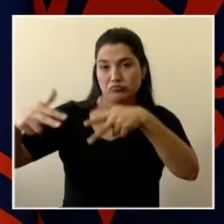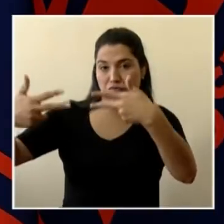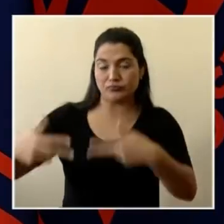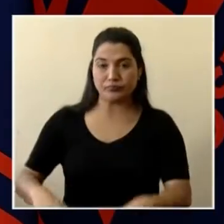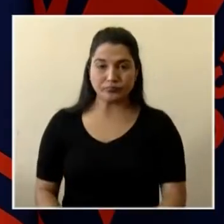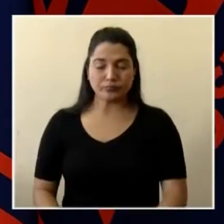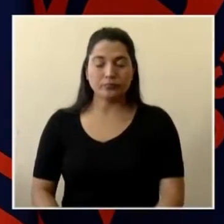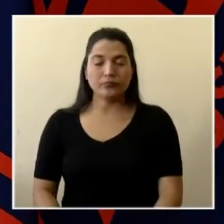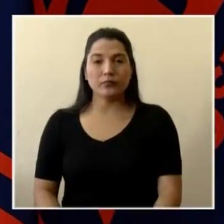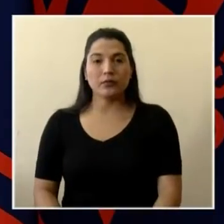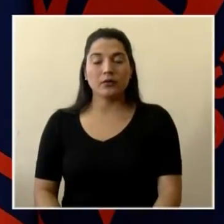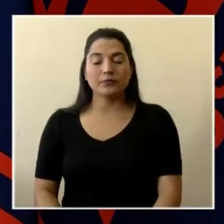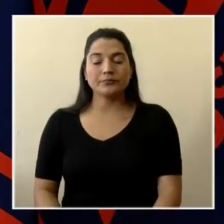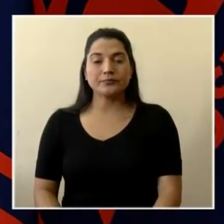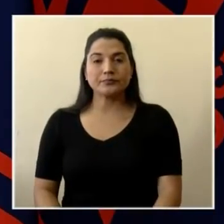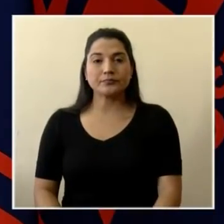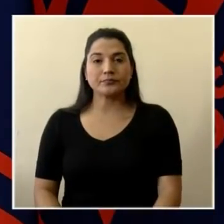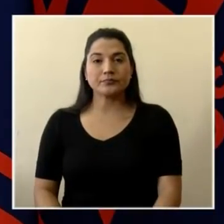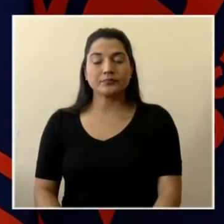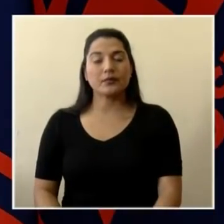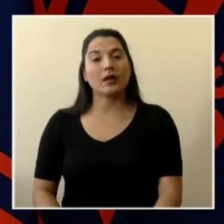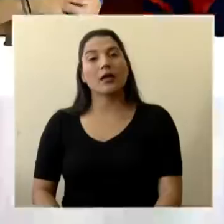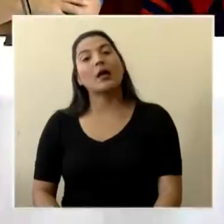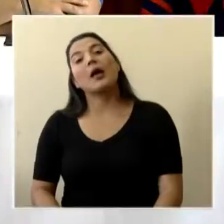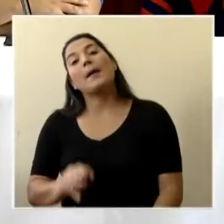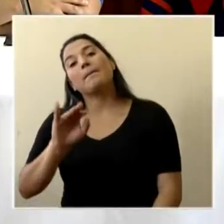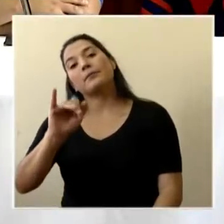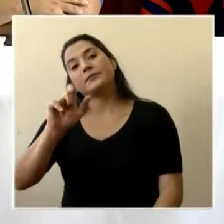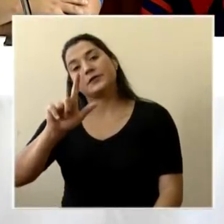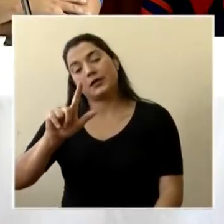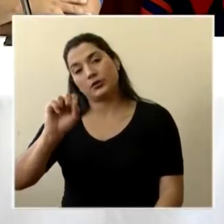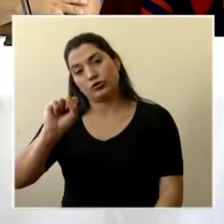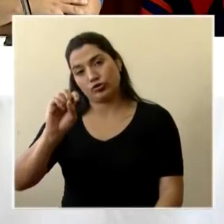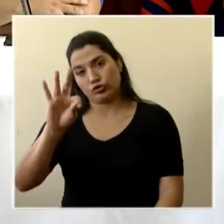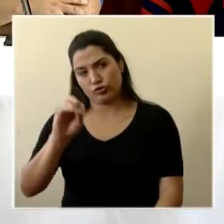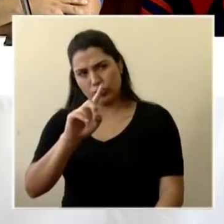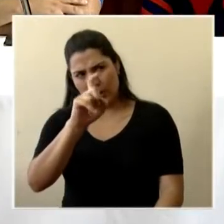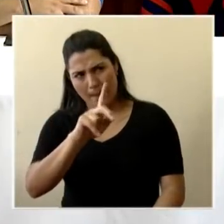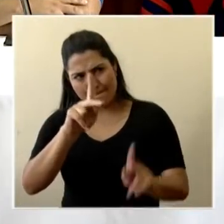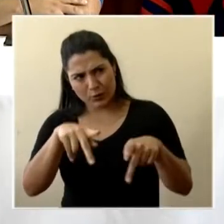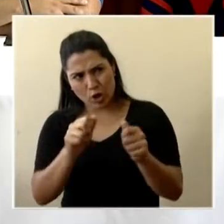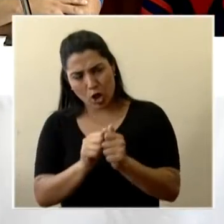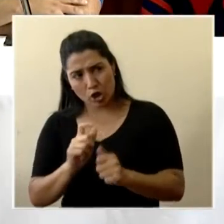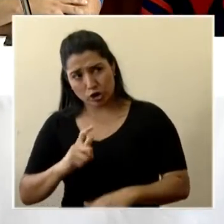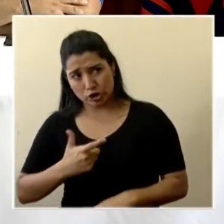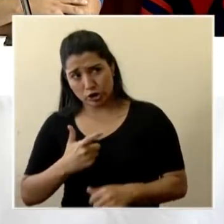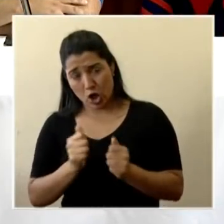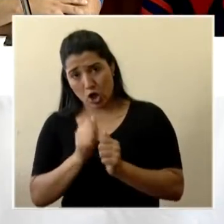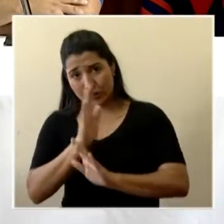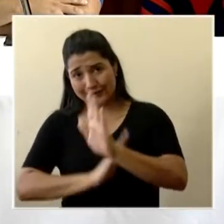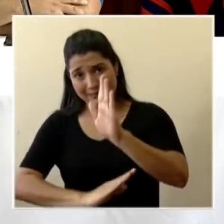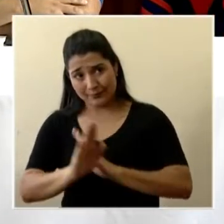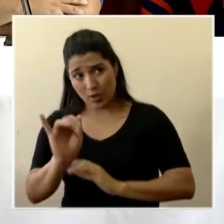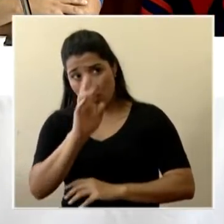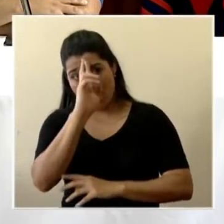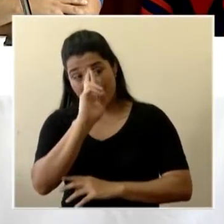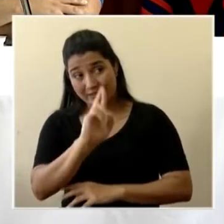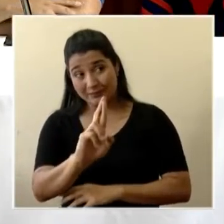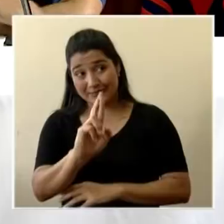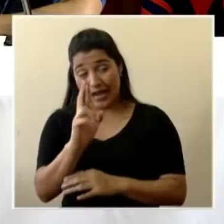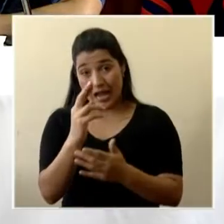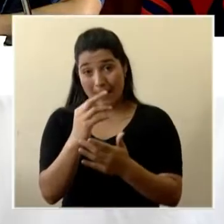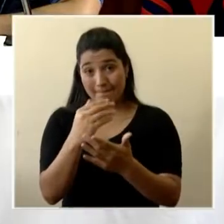electrónicos. Don Michael Soto, nos consultan si personas con carnet de discapacidad deben acogerse igual a la restricción